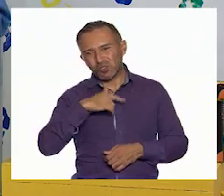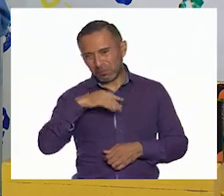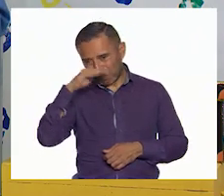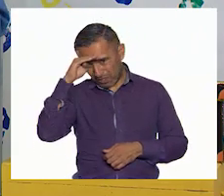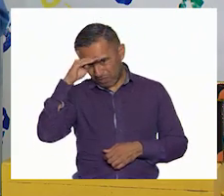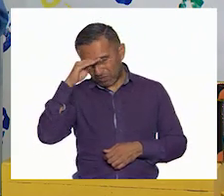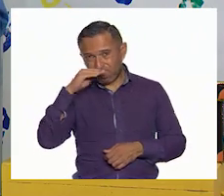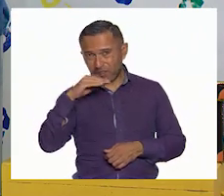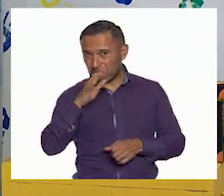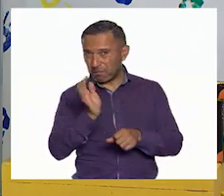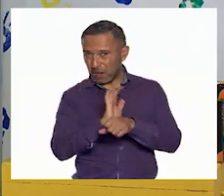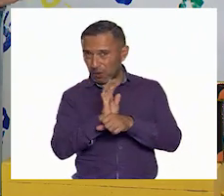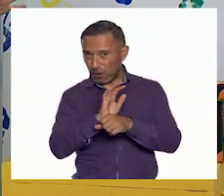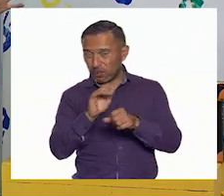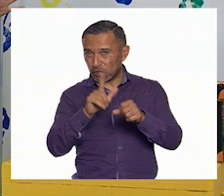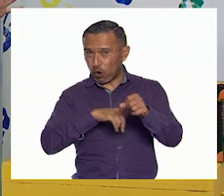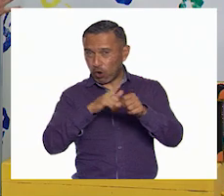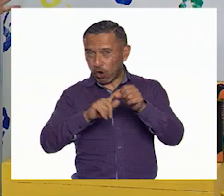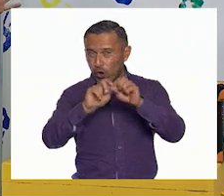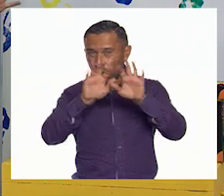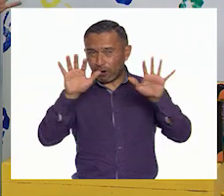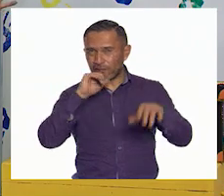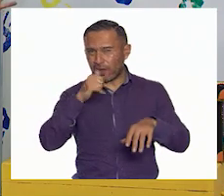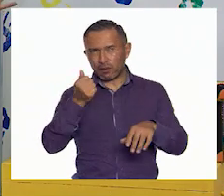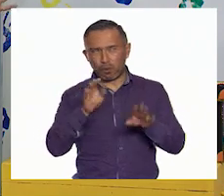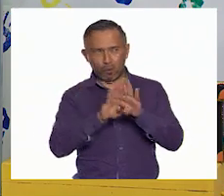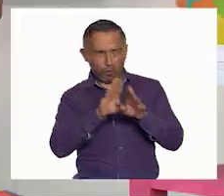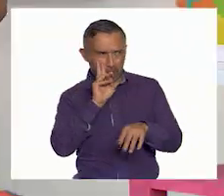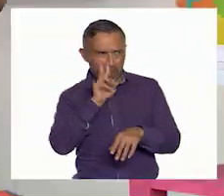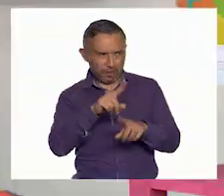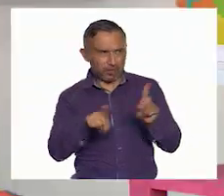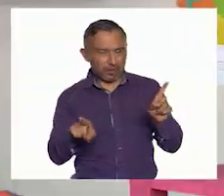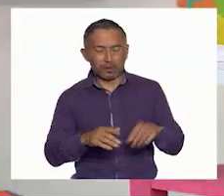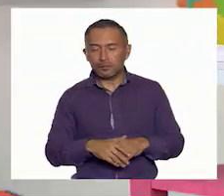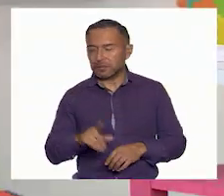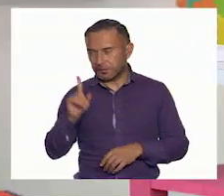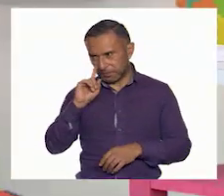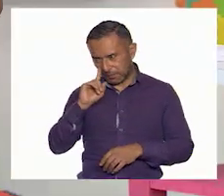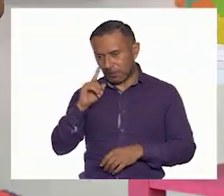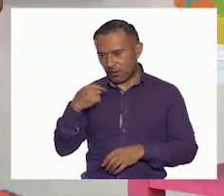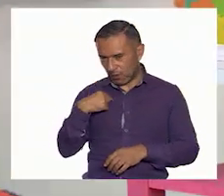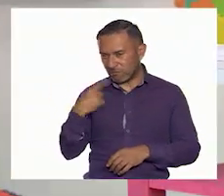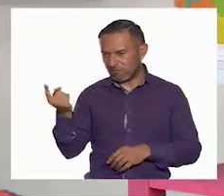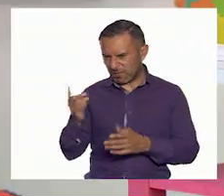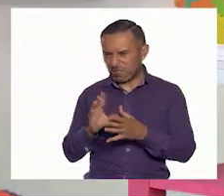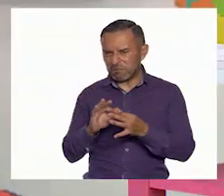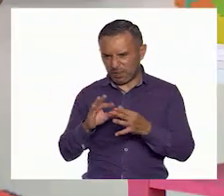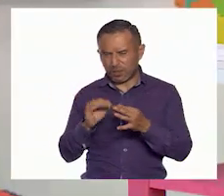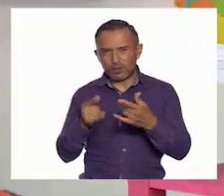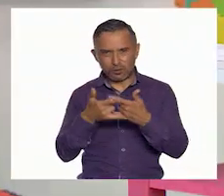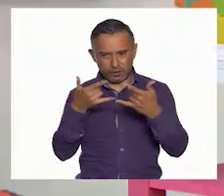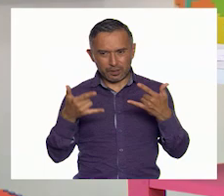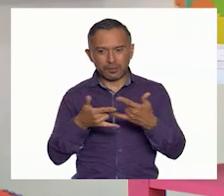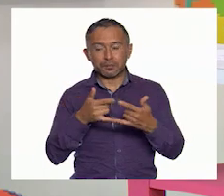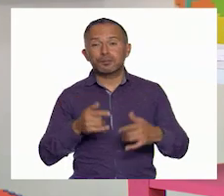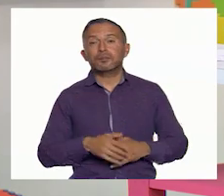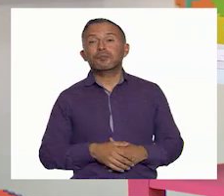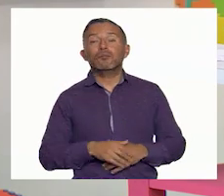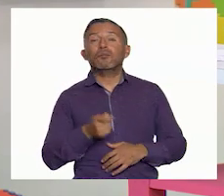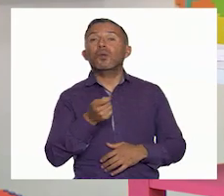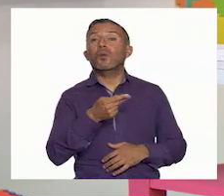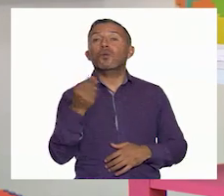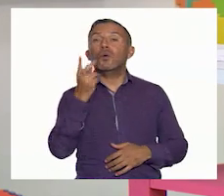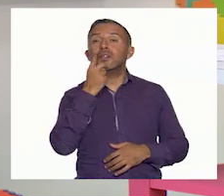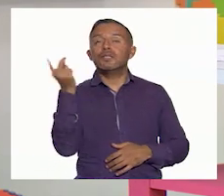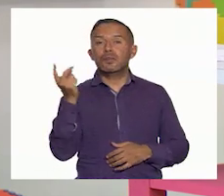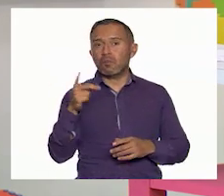eran a color las películas, entonces eso se veía diferente. Déjenme contarles una anécdota. Cuentan que en muchos